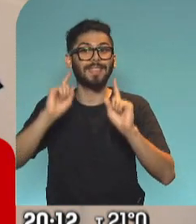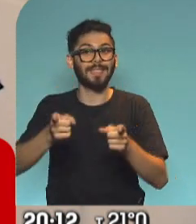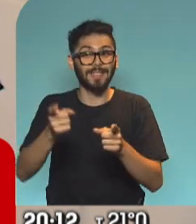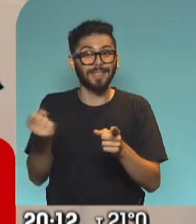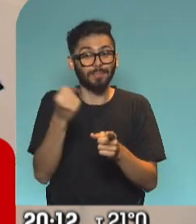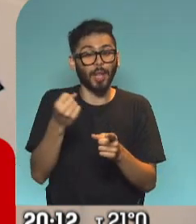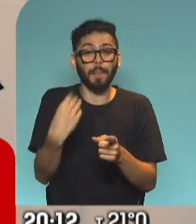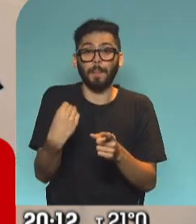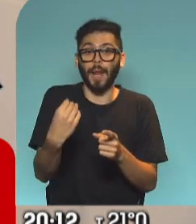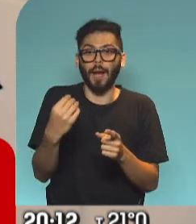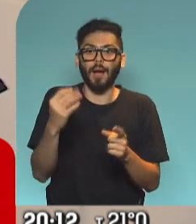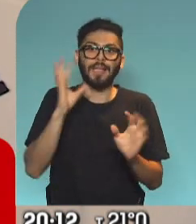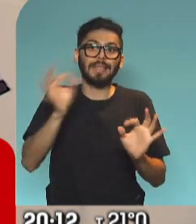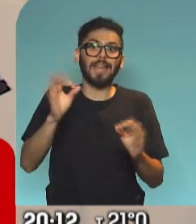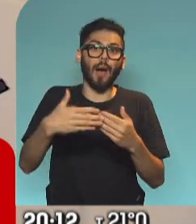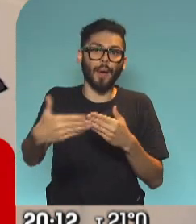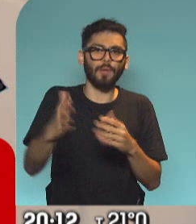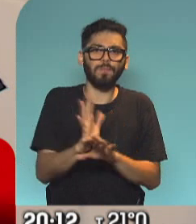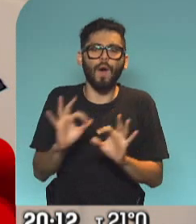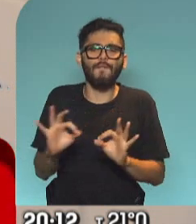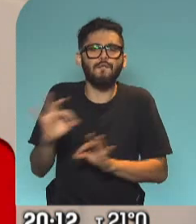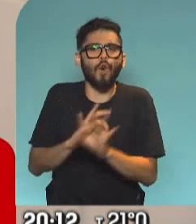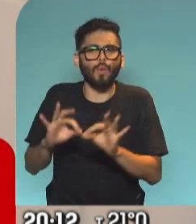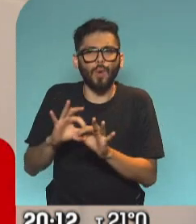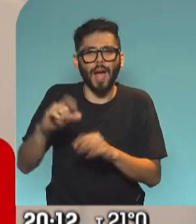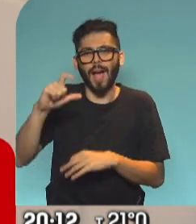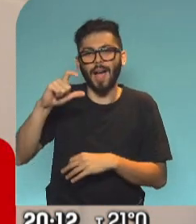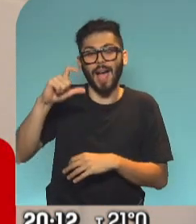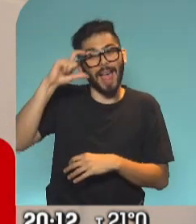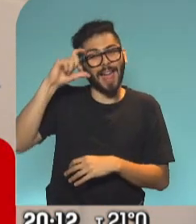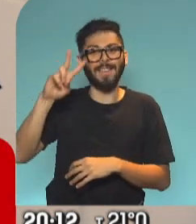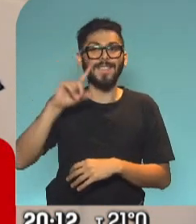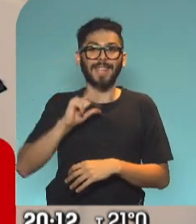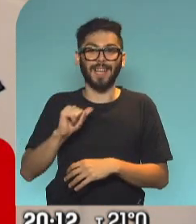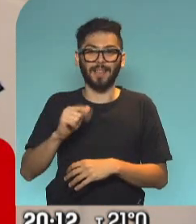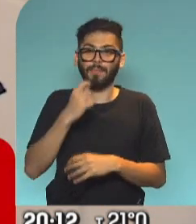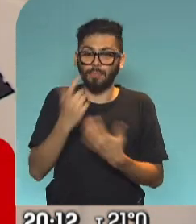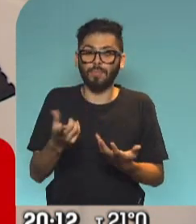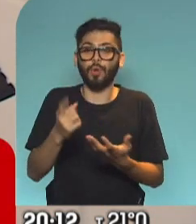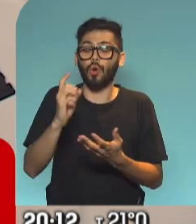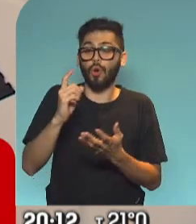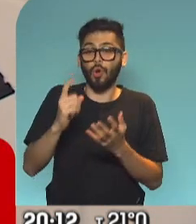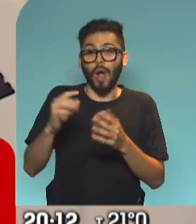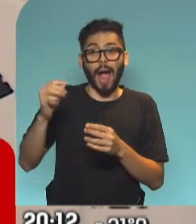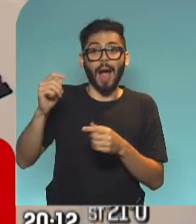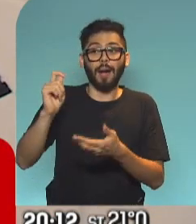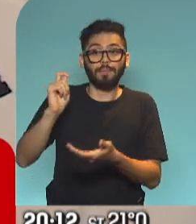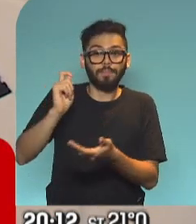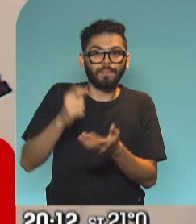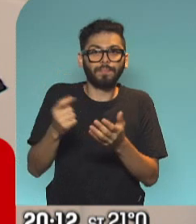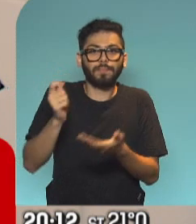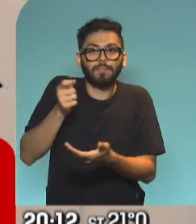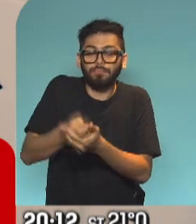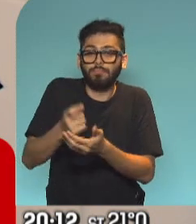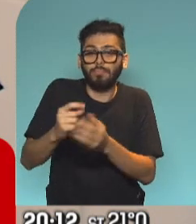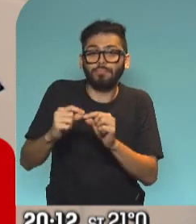previsibilidad. Tener una fórmula evita que los aumentos sean por decreto, por lo tanto que estemos sujetos a decretos que